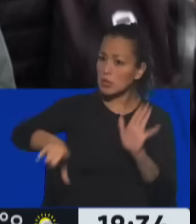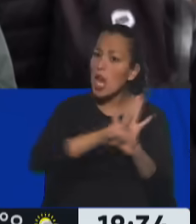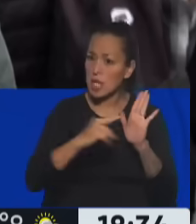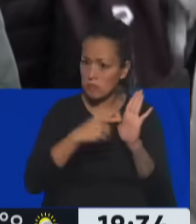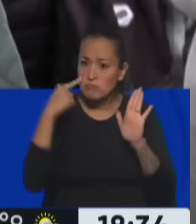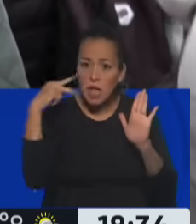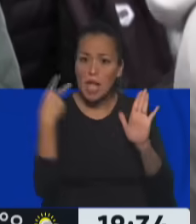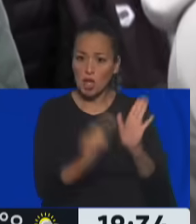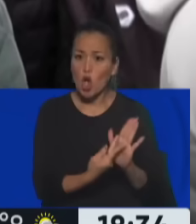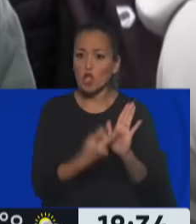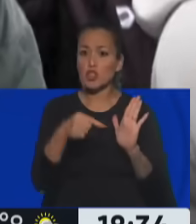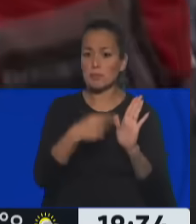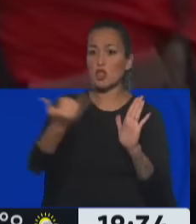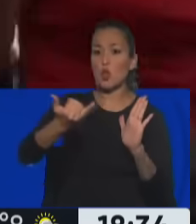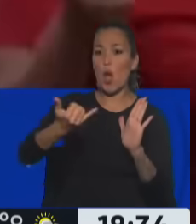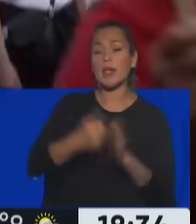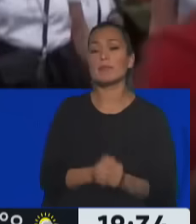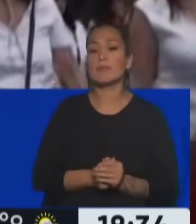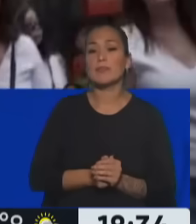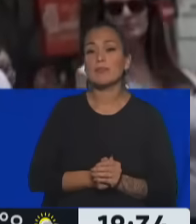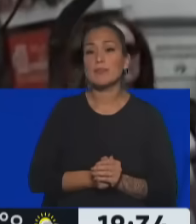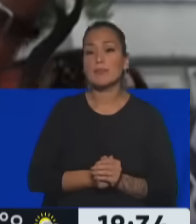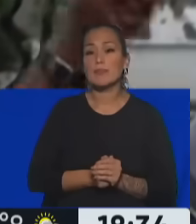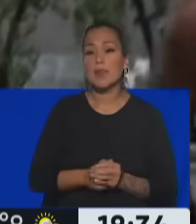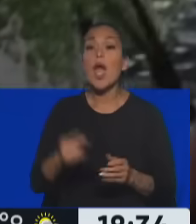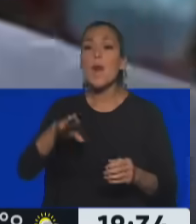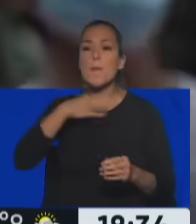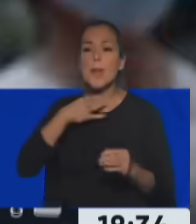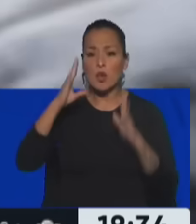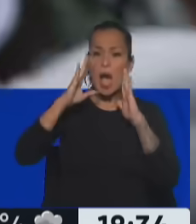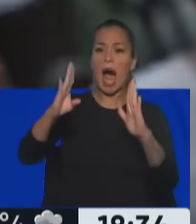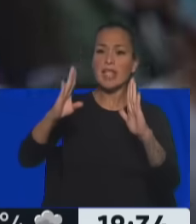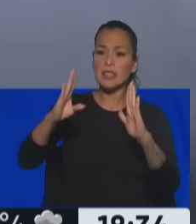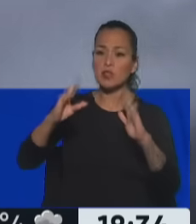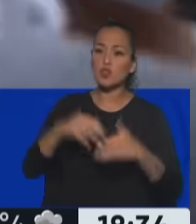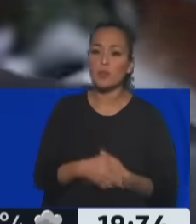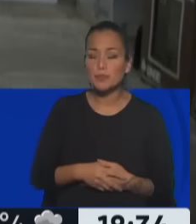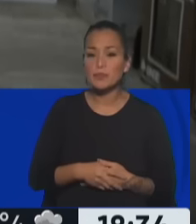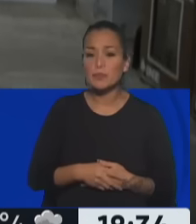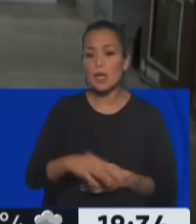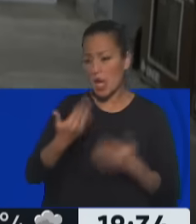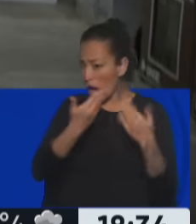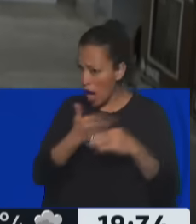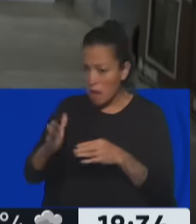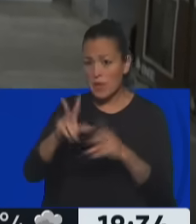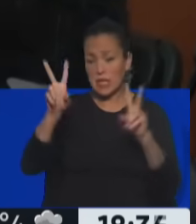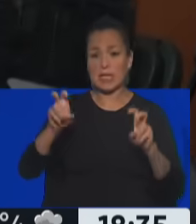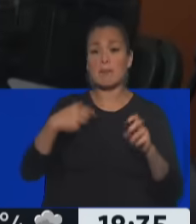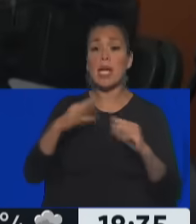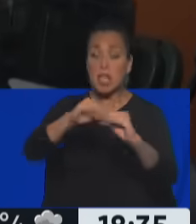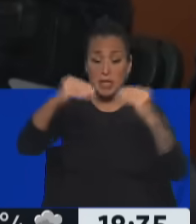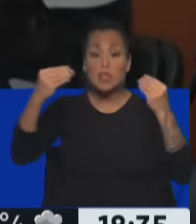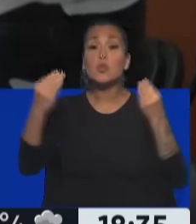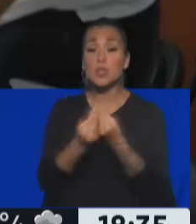popular en la elección de jueces era masiva. ¡México, escucha! Más allá de estas consideraciones, lo cierto es que los resultados